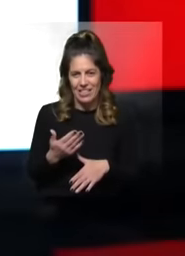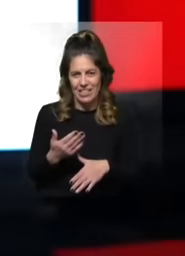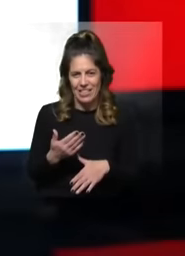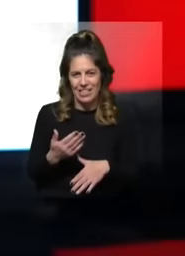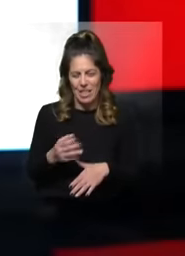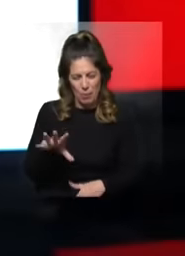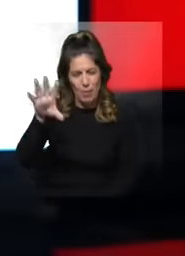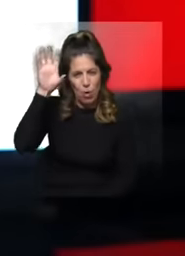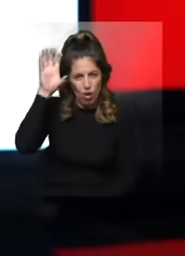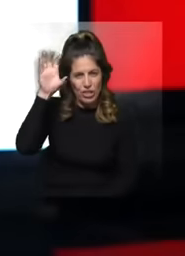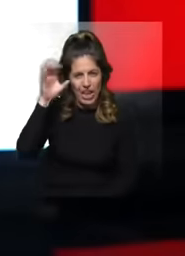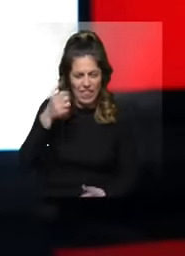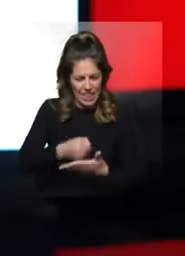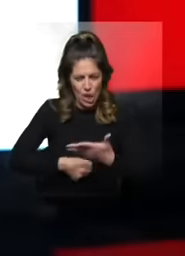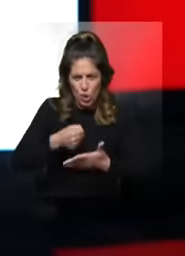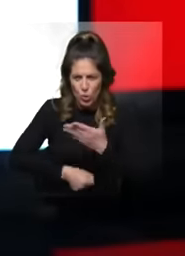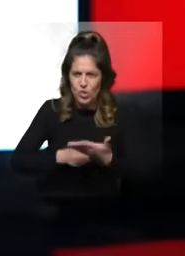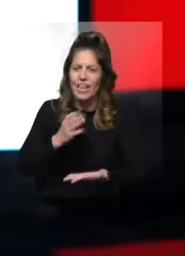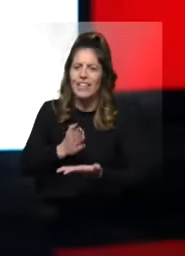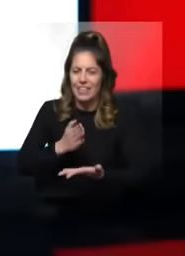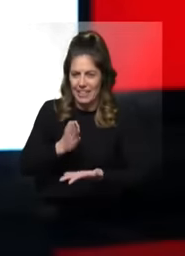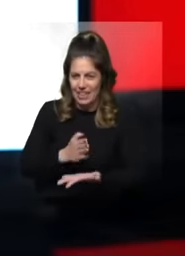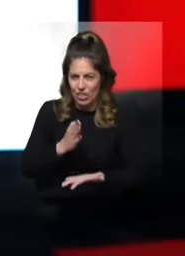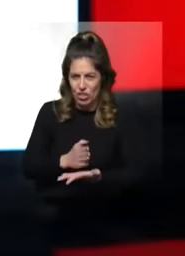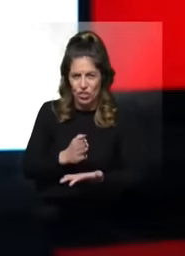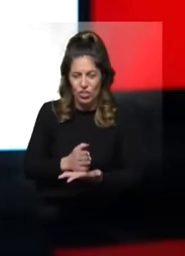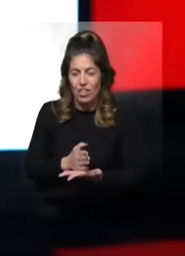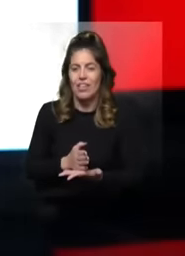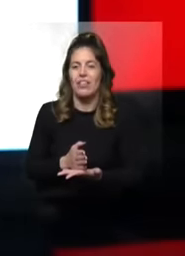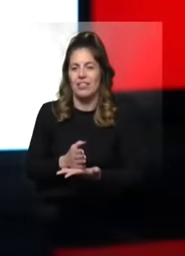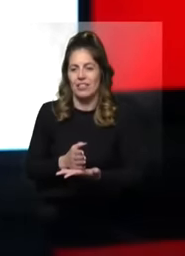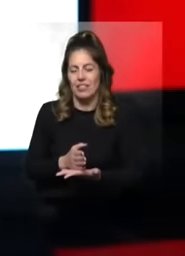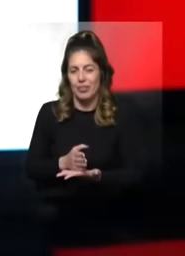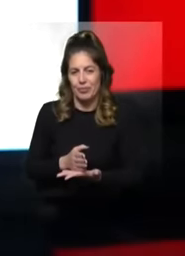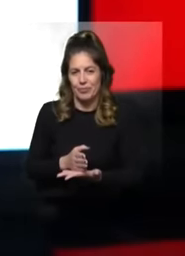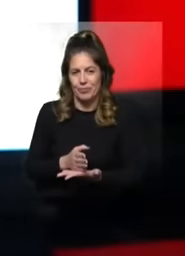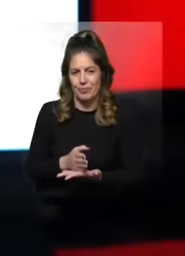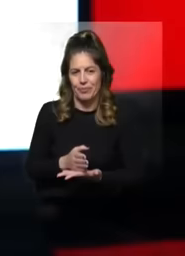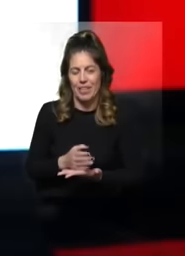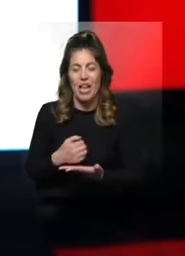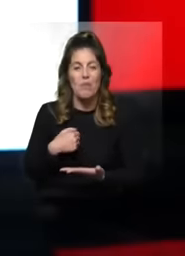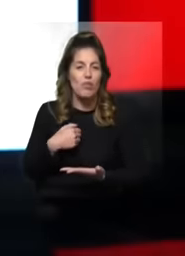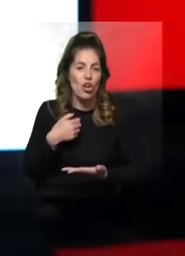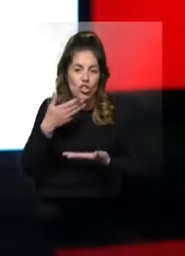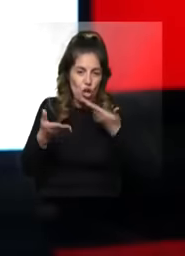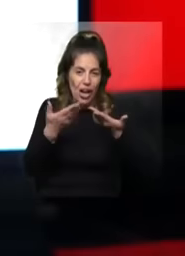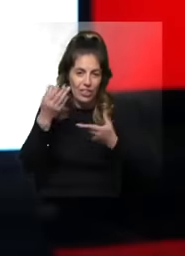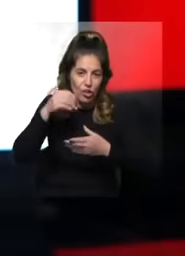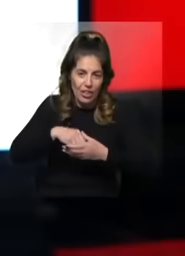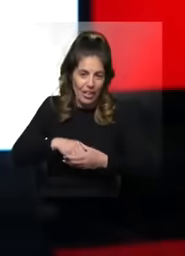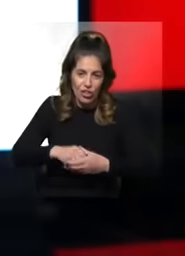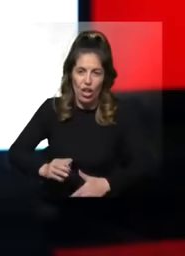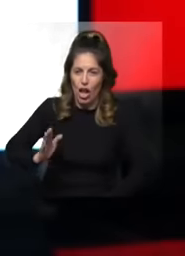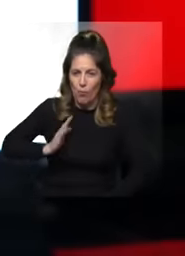de memoria, de lucha, de derechos. Así que en mi repertorio estamos las mujeres, está